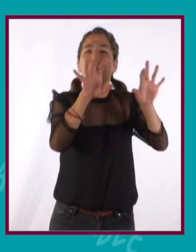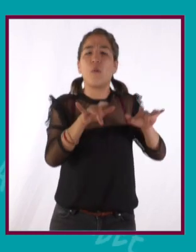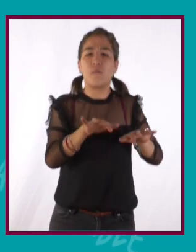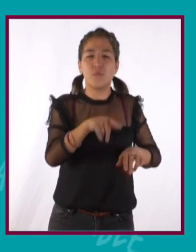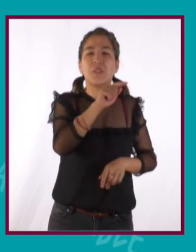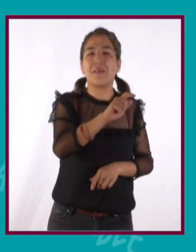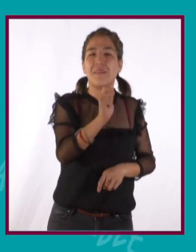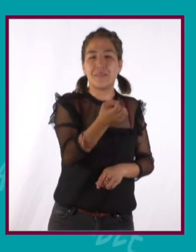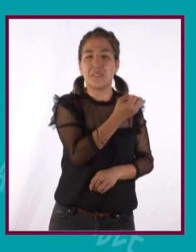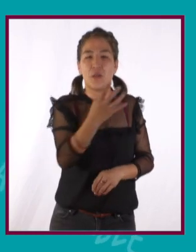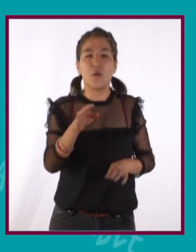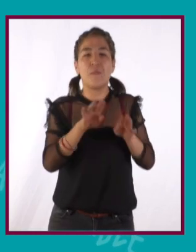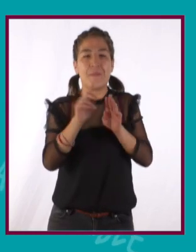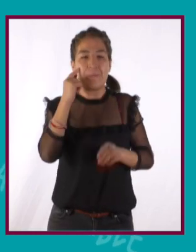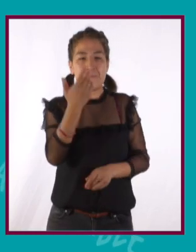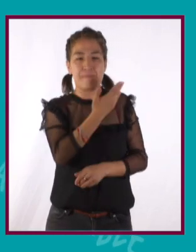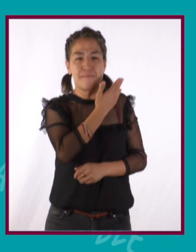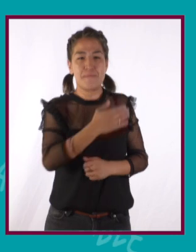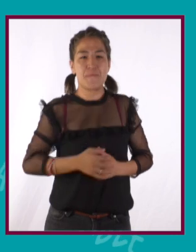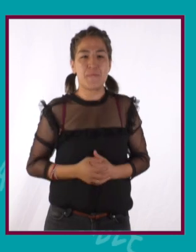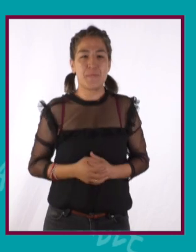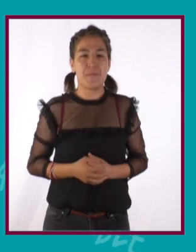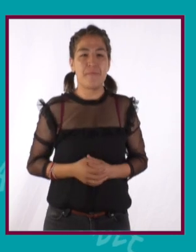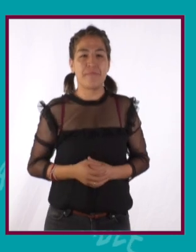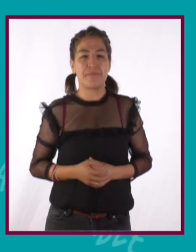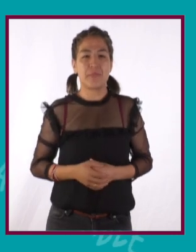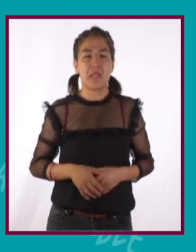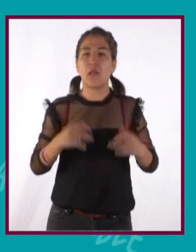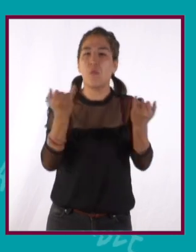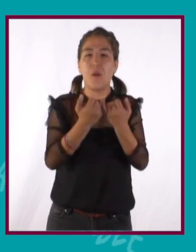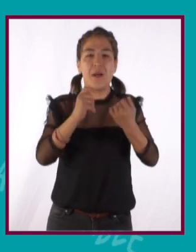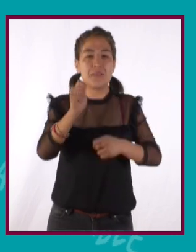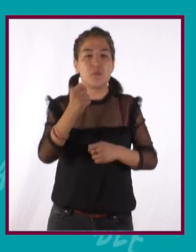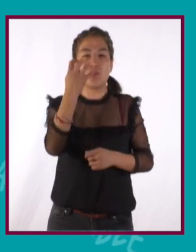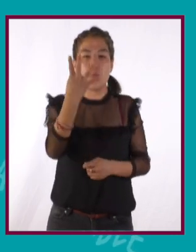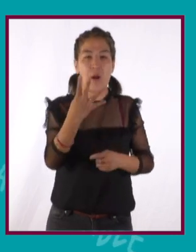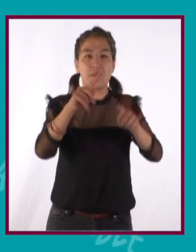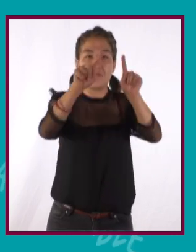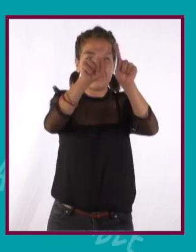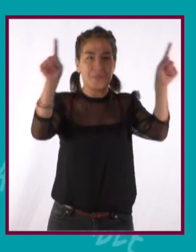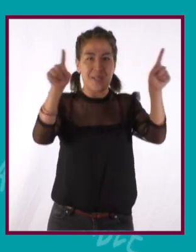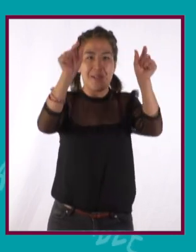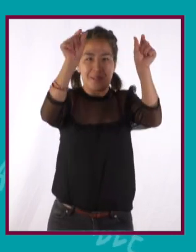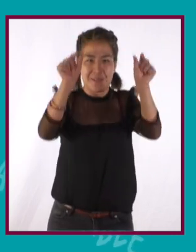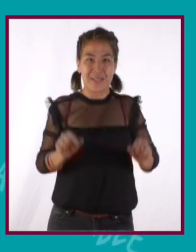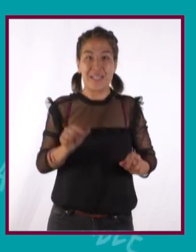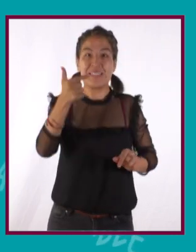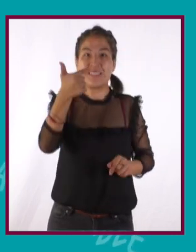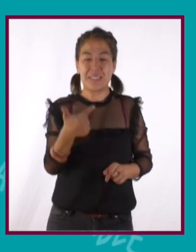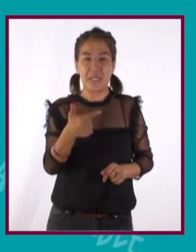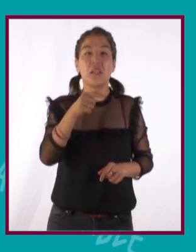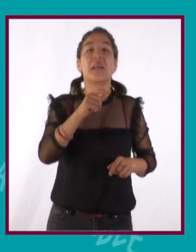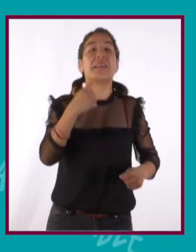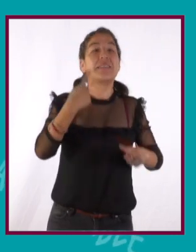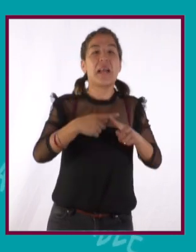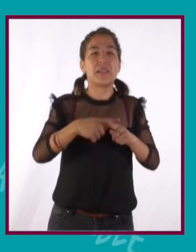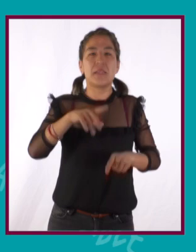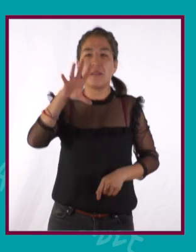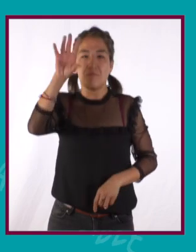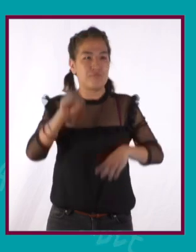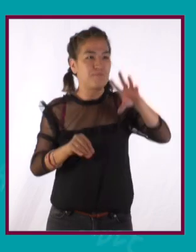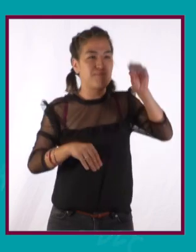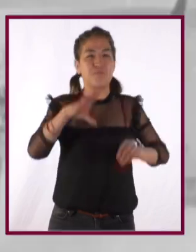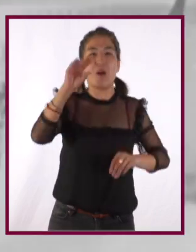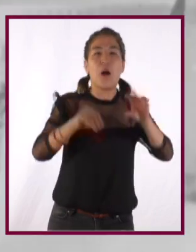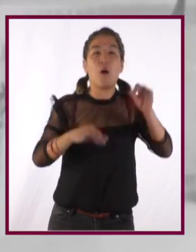computadora está conformada por focos acomodados en 4 filas de 7 de ellos en cada una. Gana el último en apagar